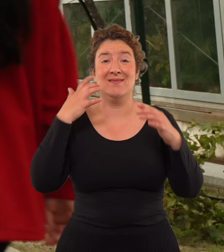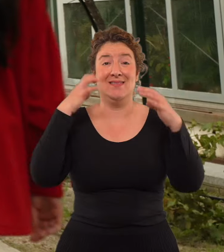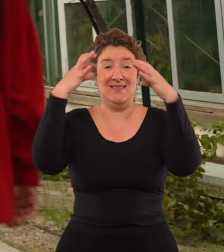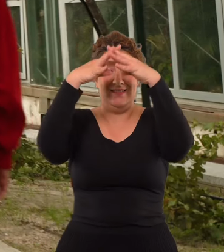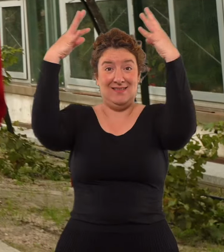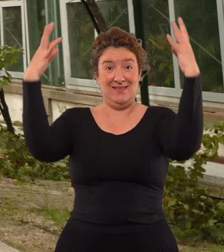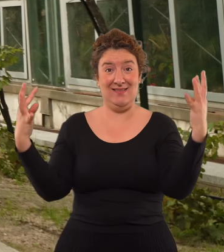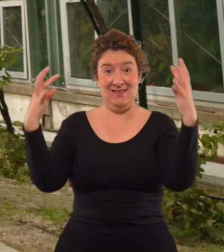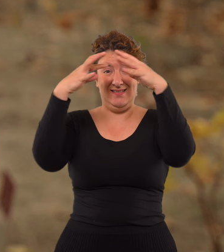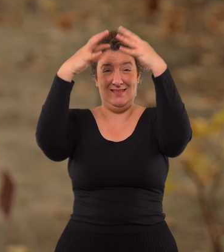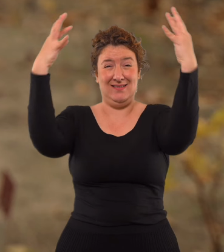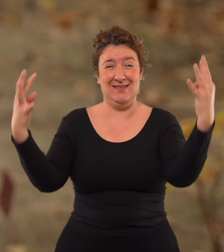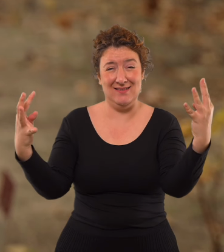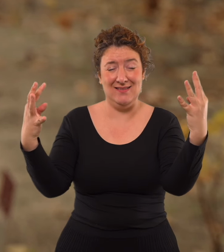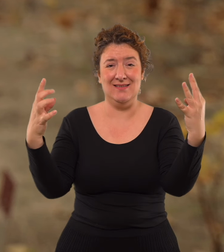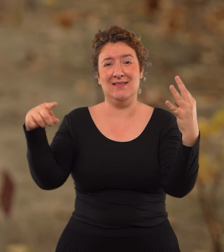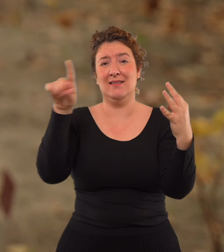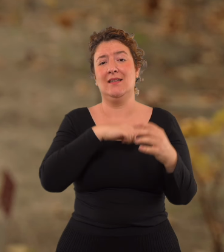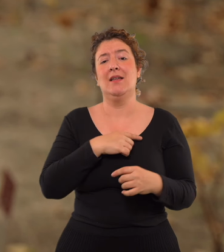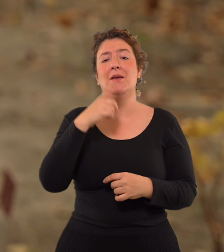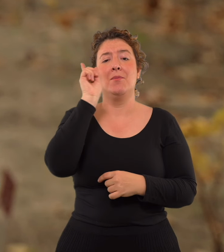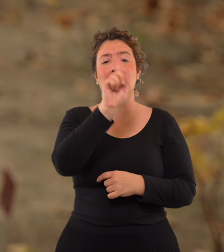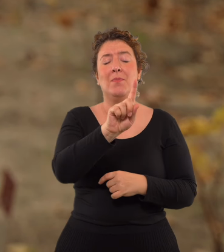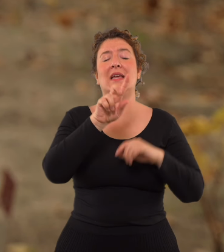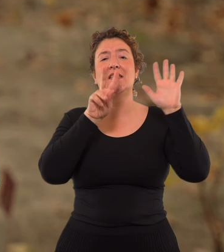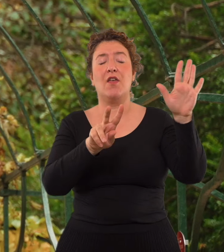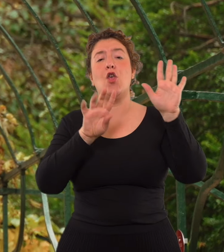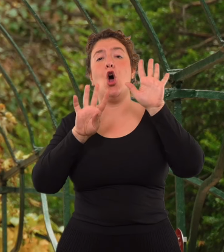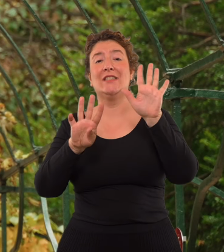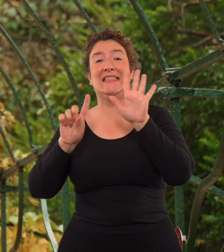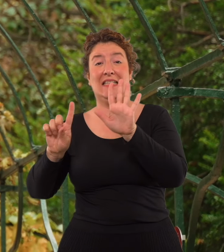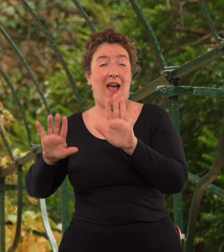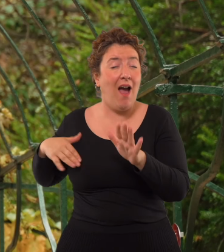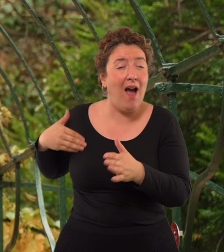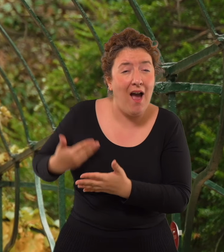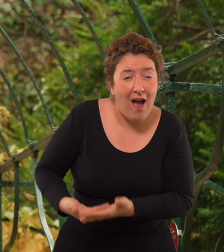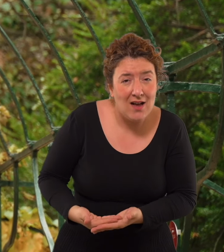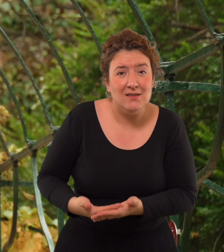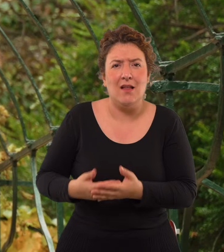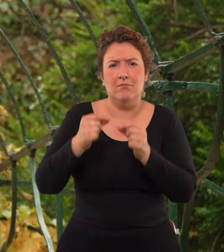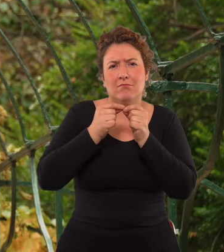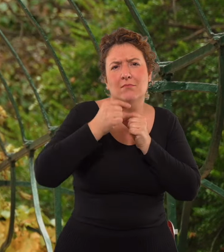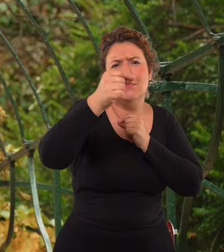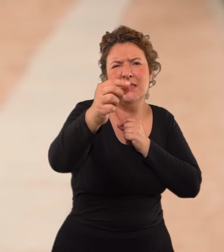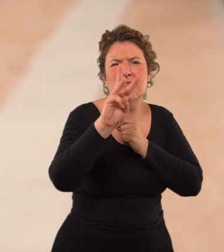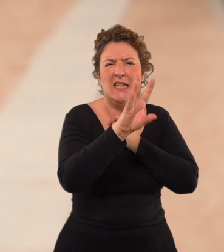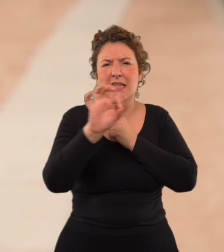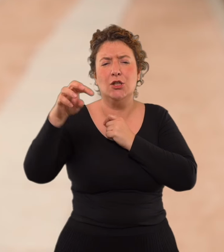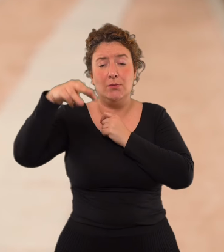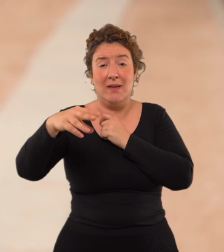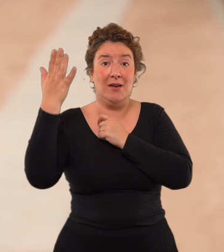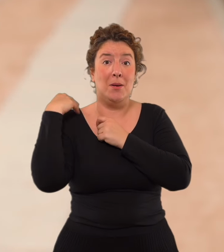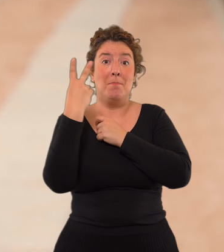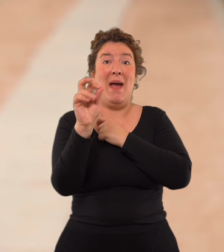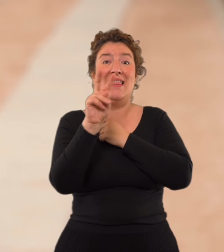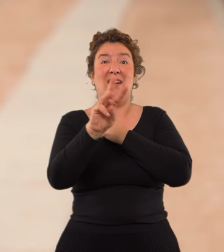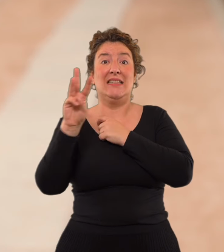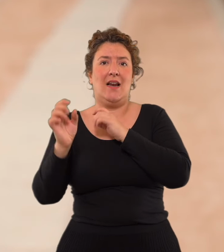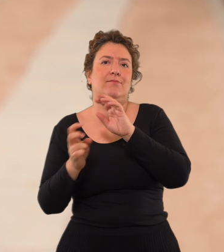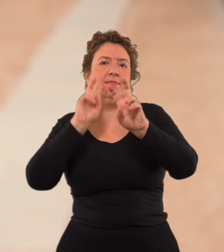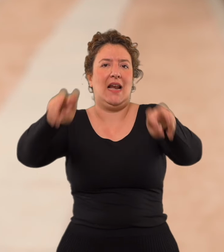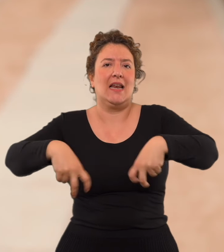El emparrado de 1786 y 300 metros de longitud, restaurado en 2023, acoge una colección